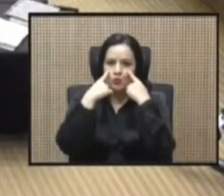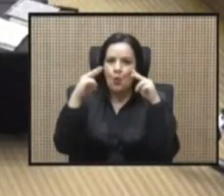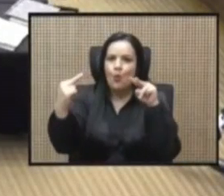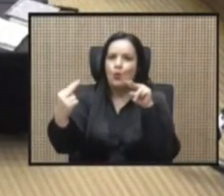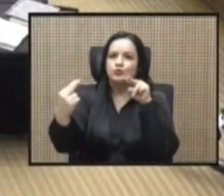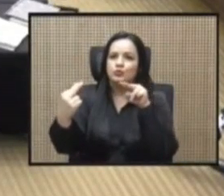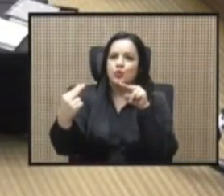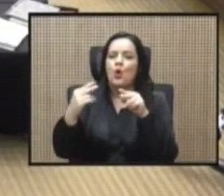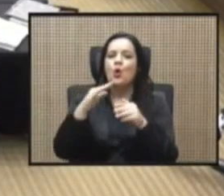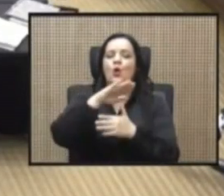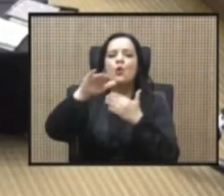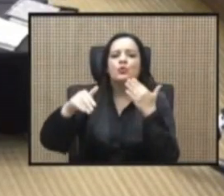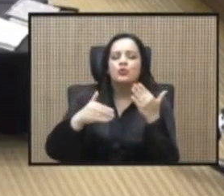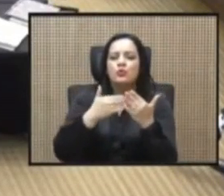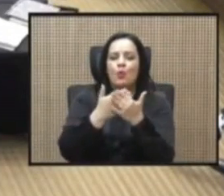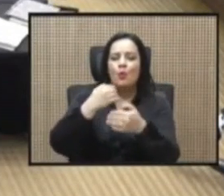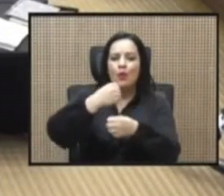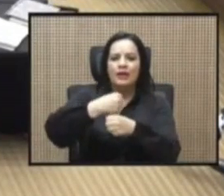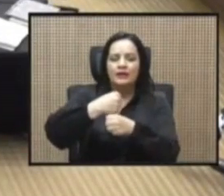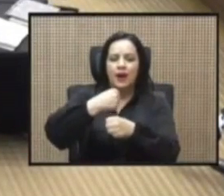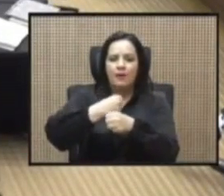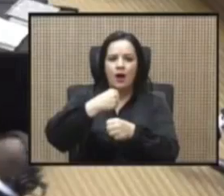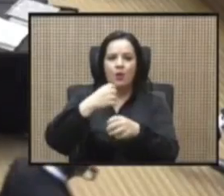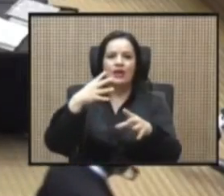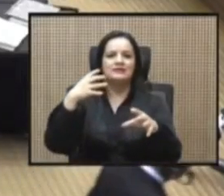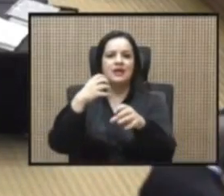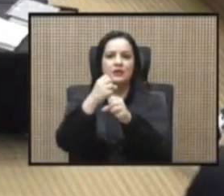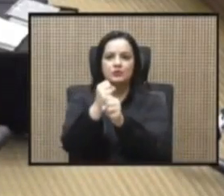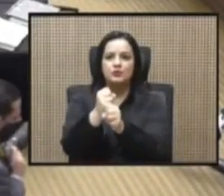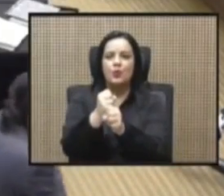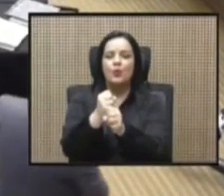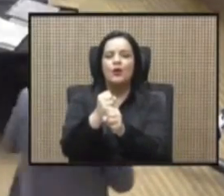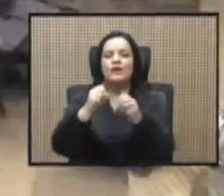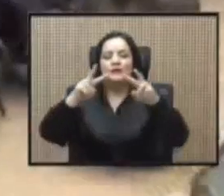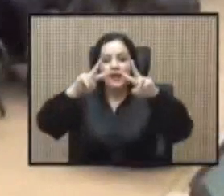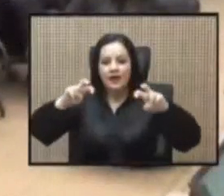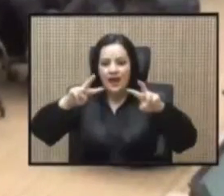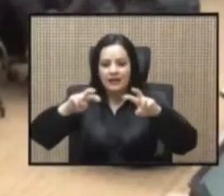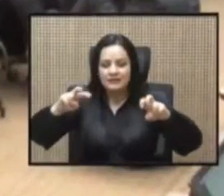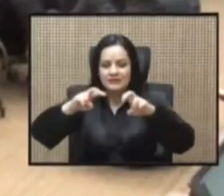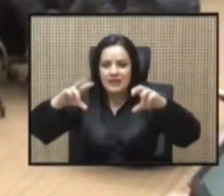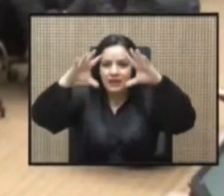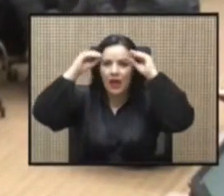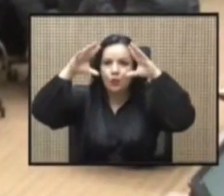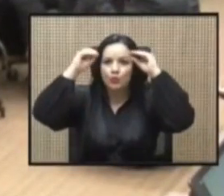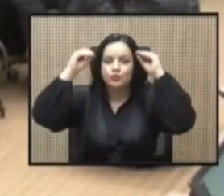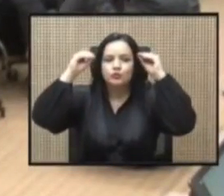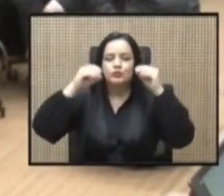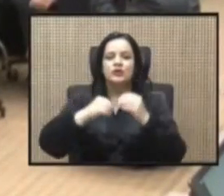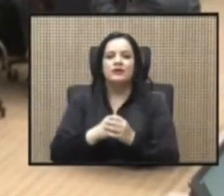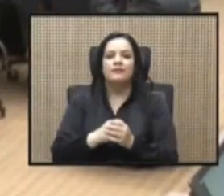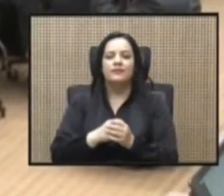permitir el acceso a toda información requerida por parte de la upat incluida la información de carácter confidencial con la que cuentan las